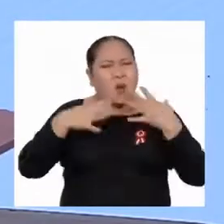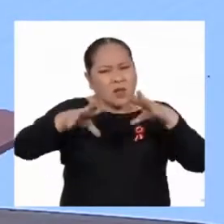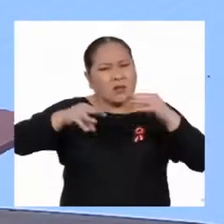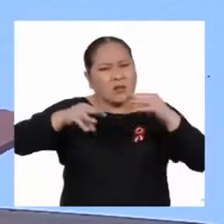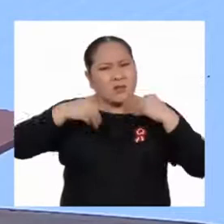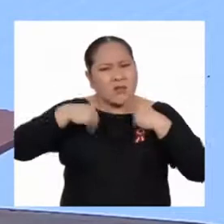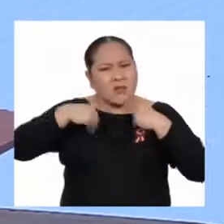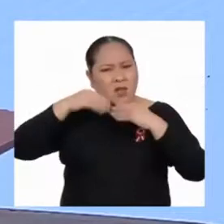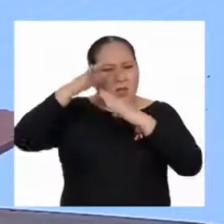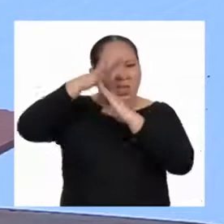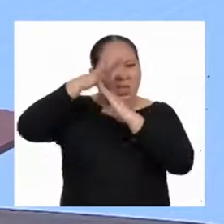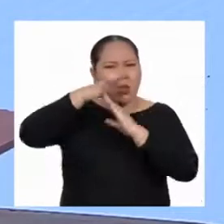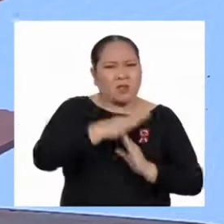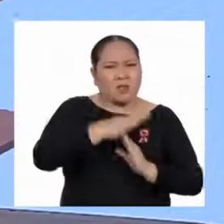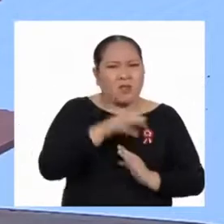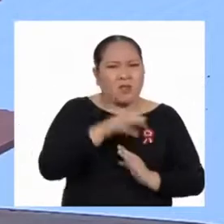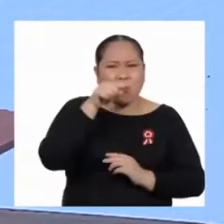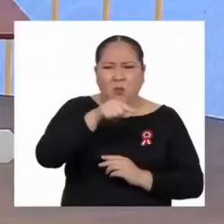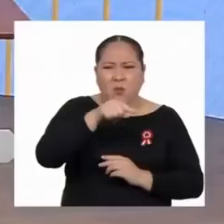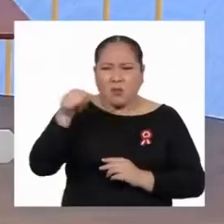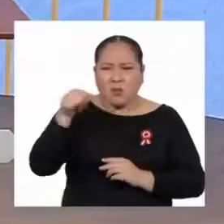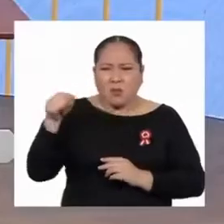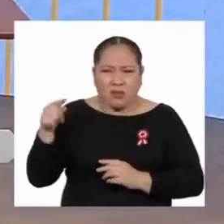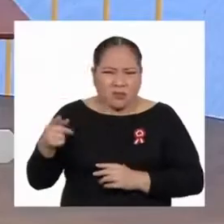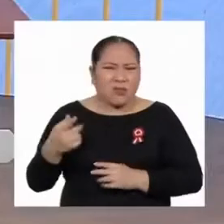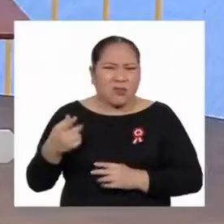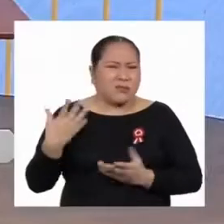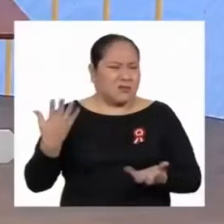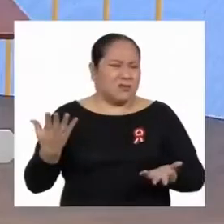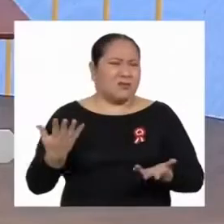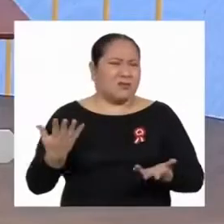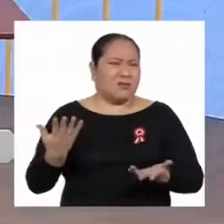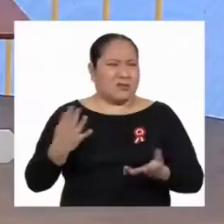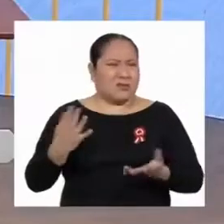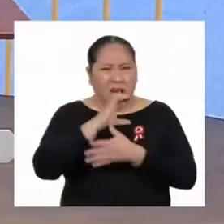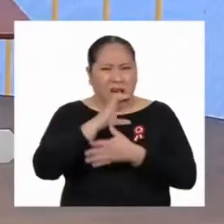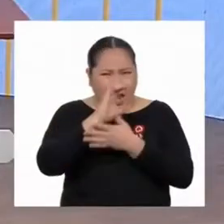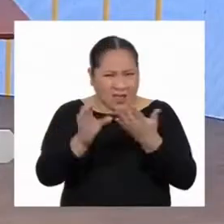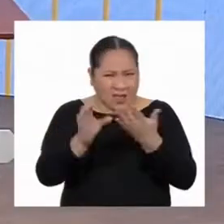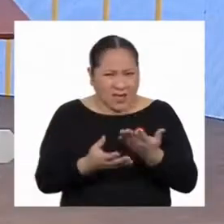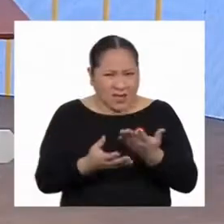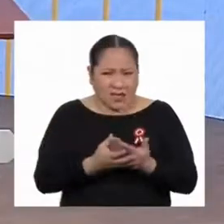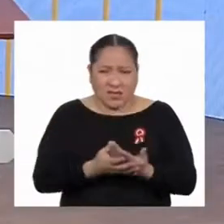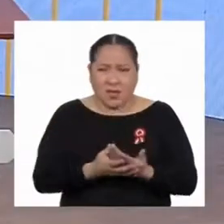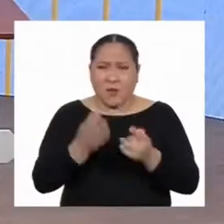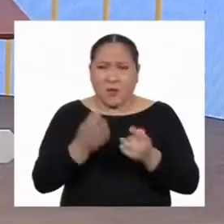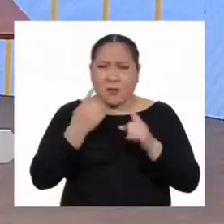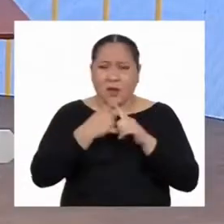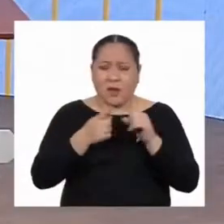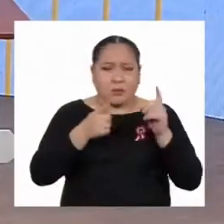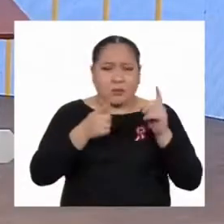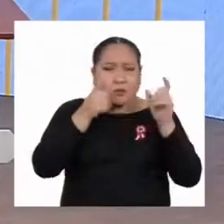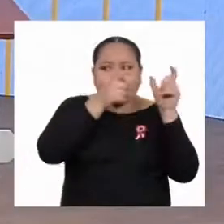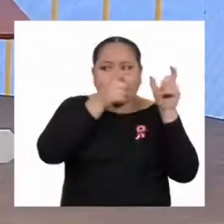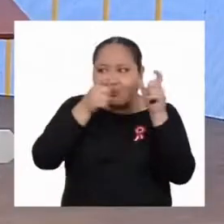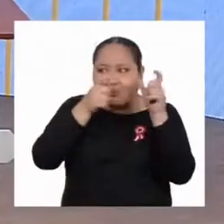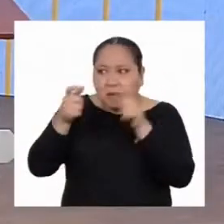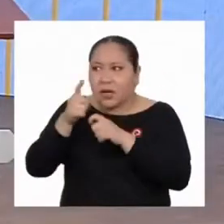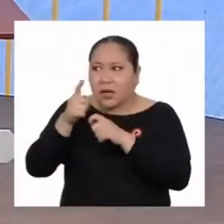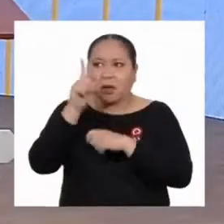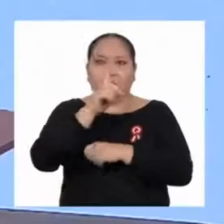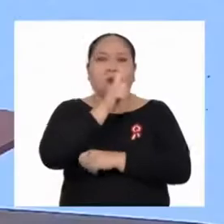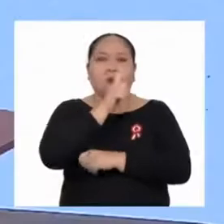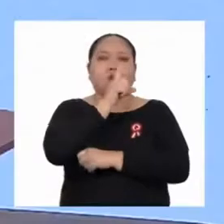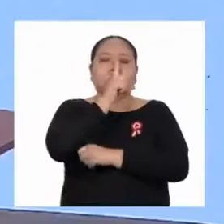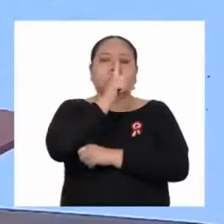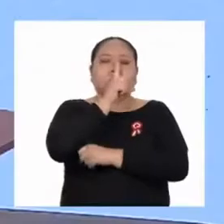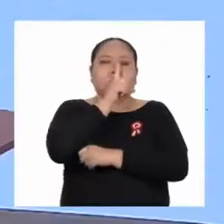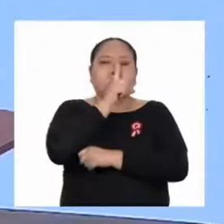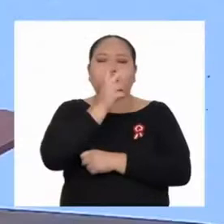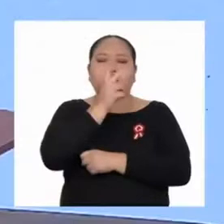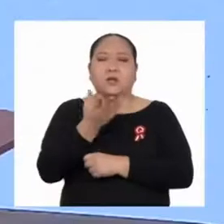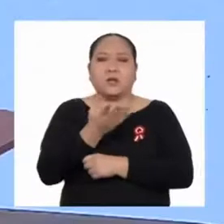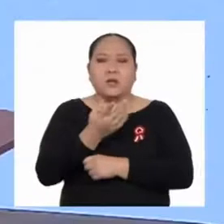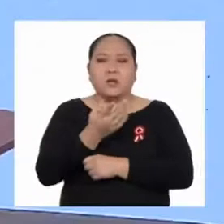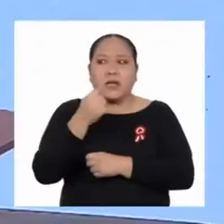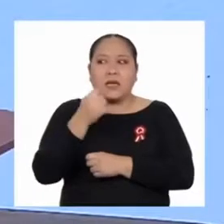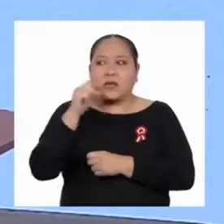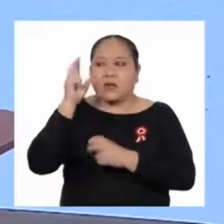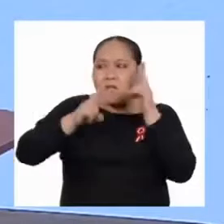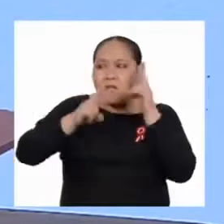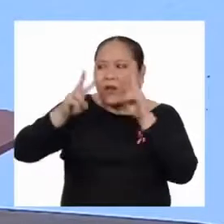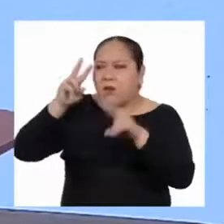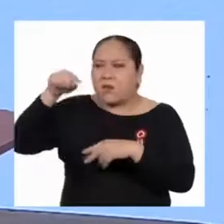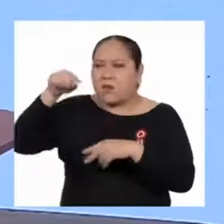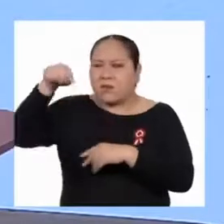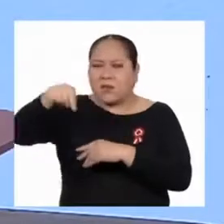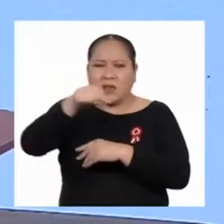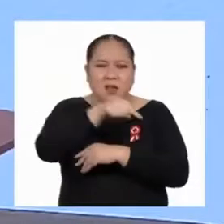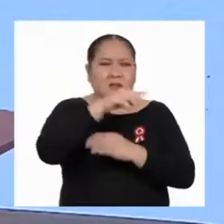personas discriminen por esos motivos. Pero dígame, además de estar vigilantes y no quedarnos callados, si vemos este tipo